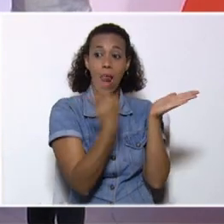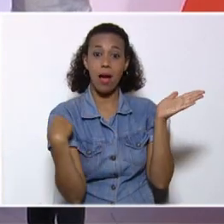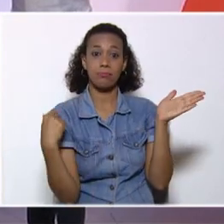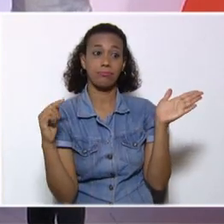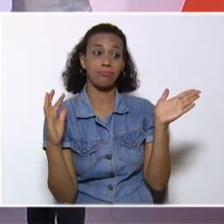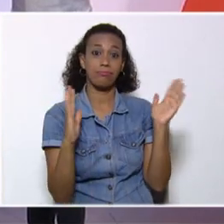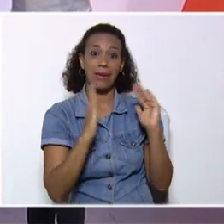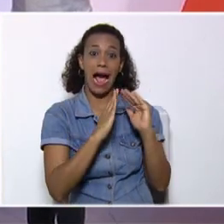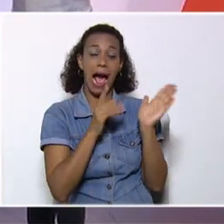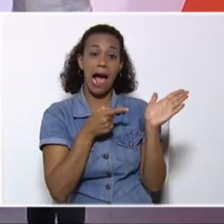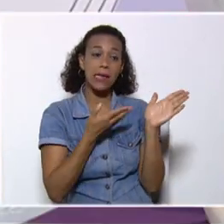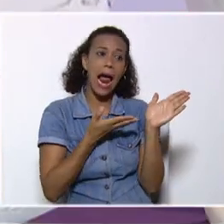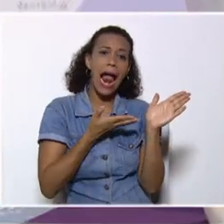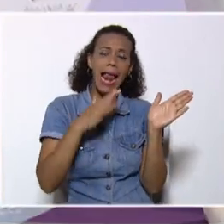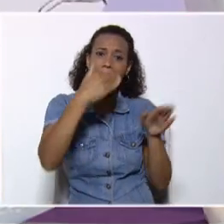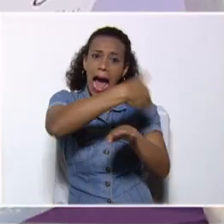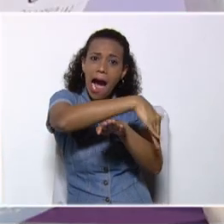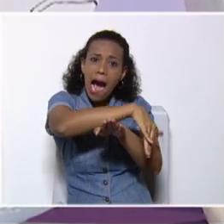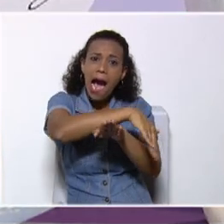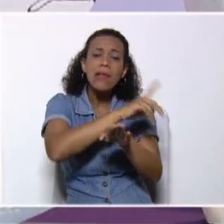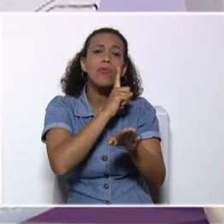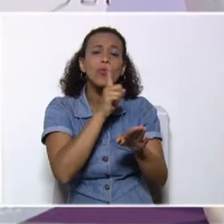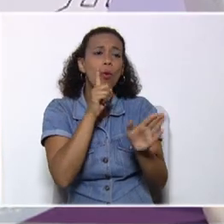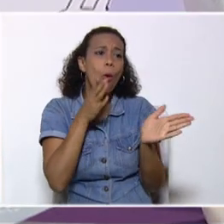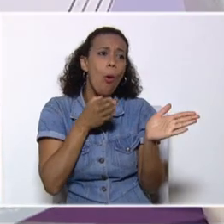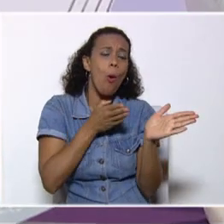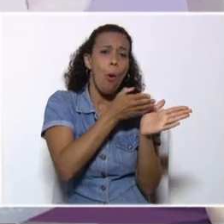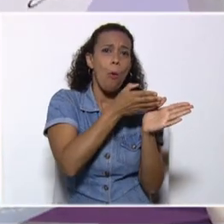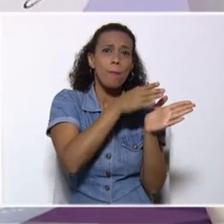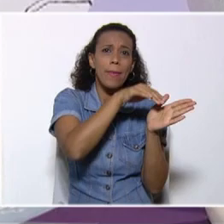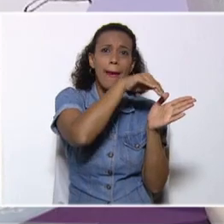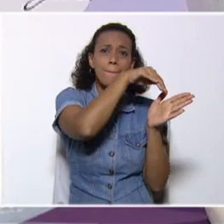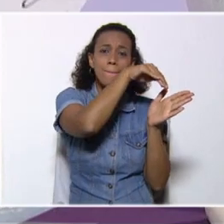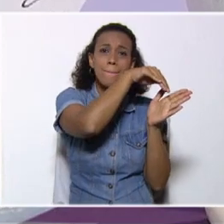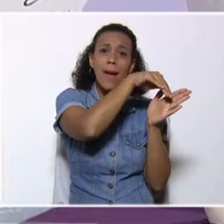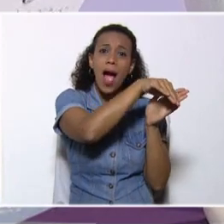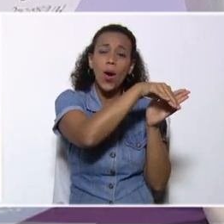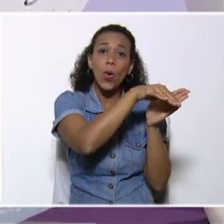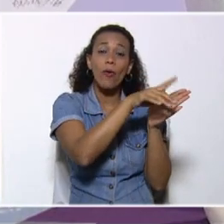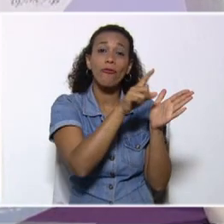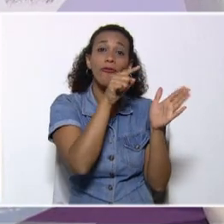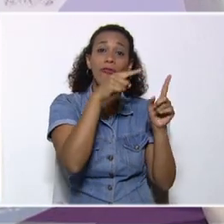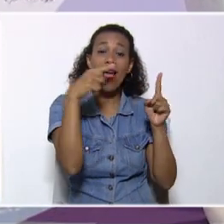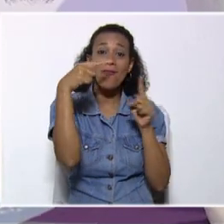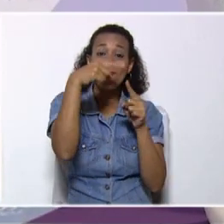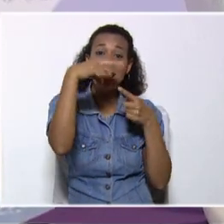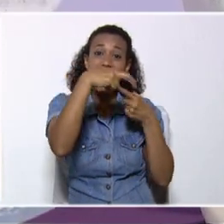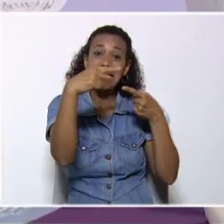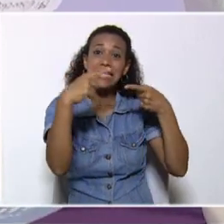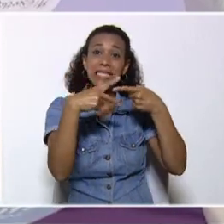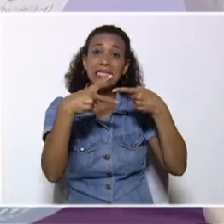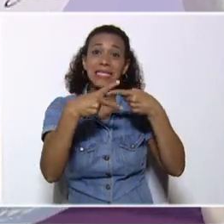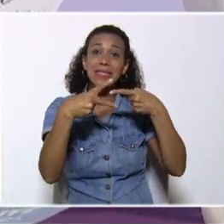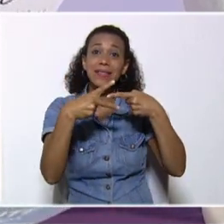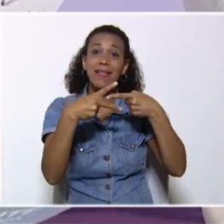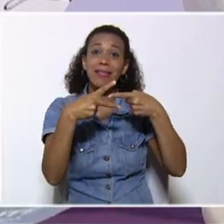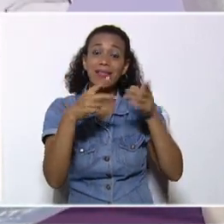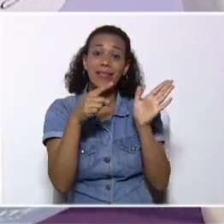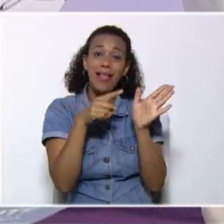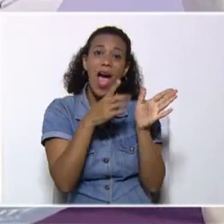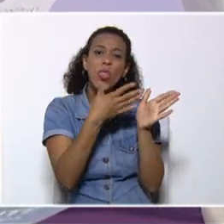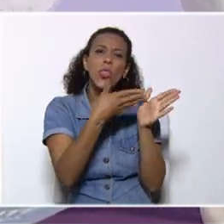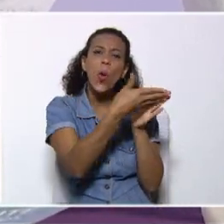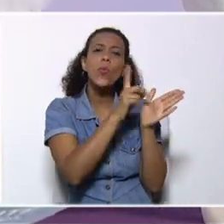escuela. Nos señalas la calle donde tenemos que dirigirnos con una serie de flechitas, nos indica por qué